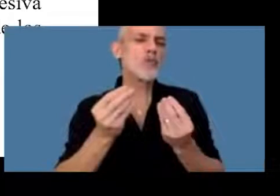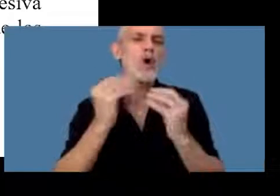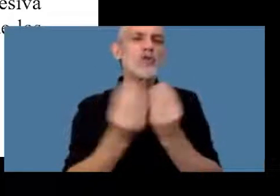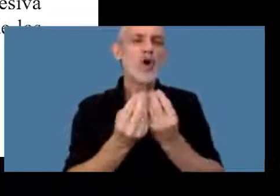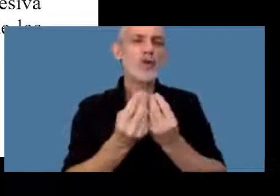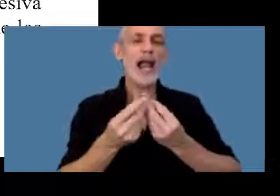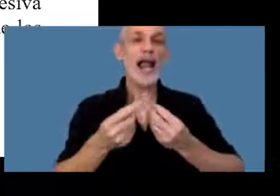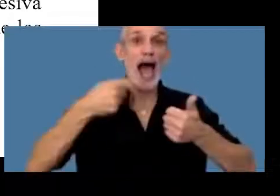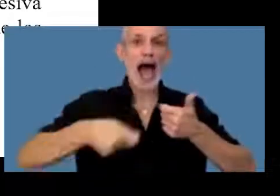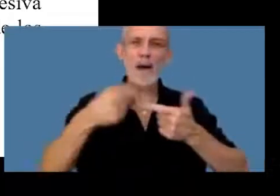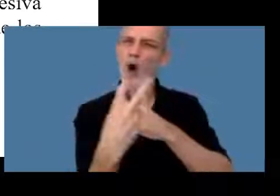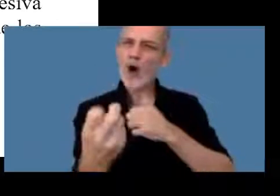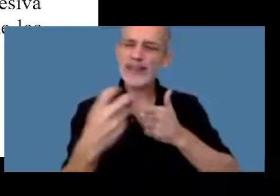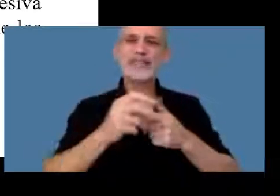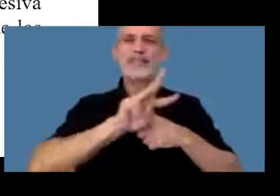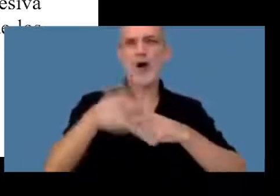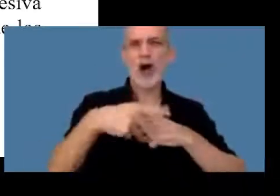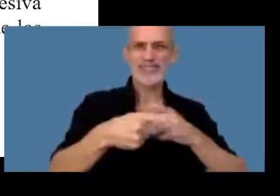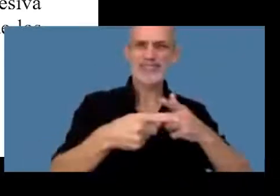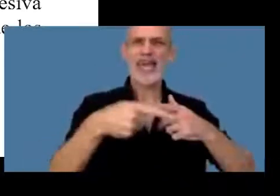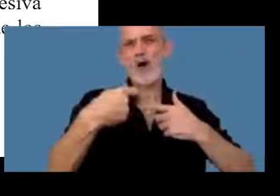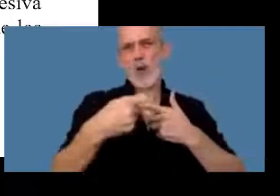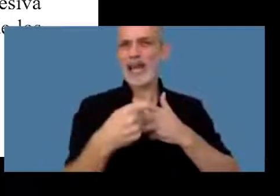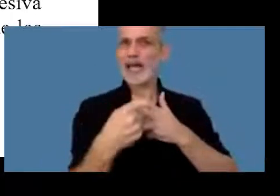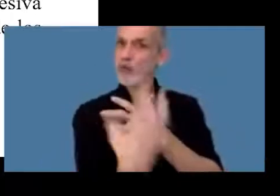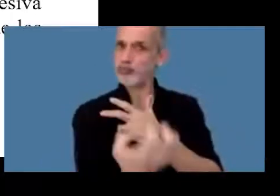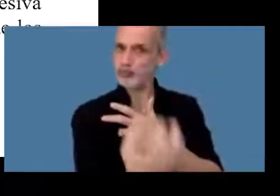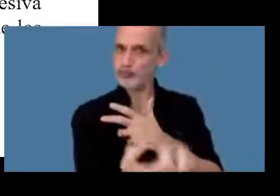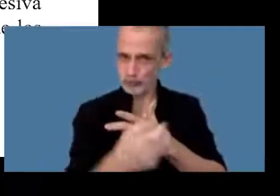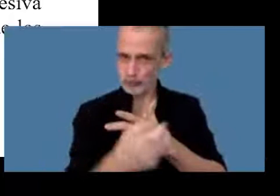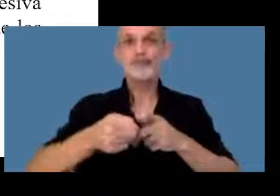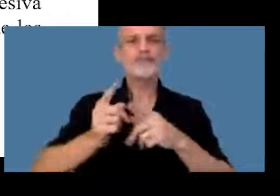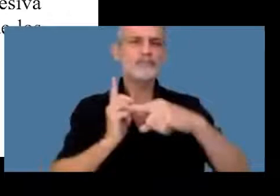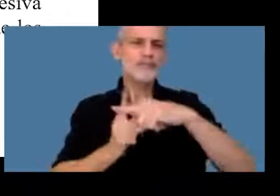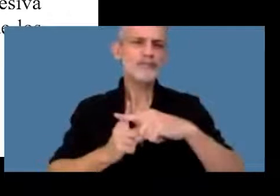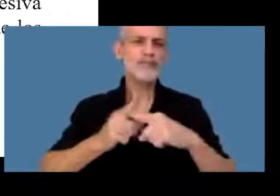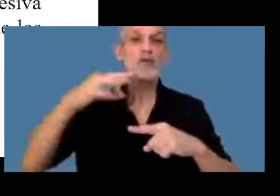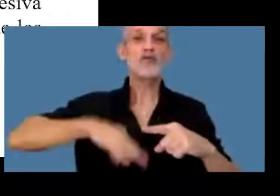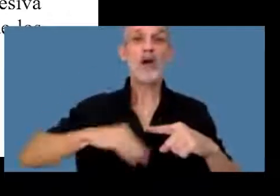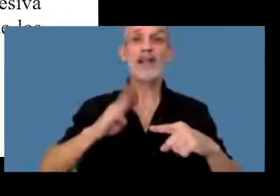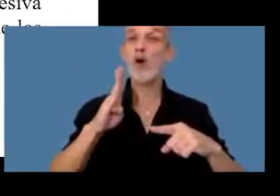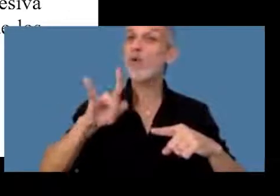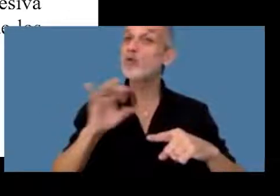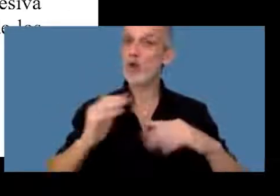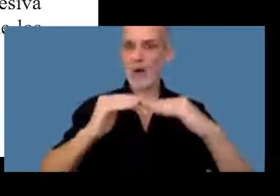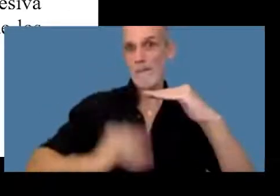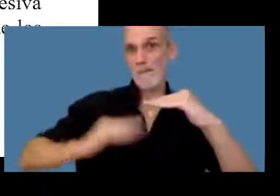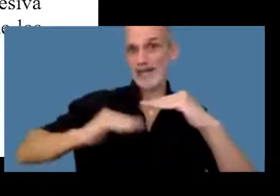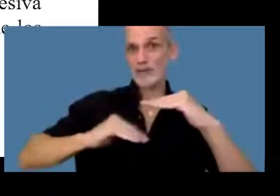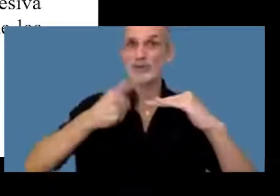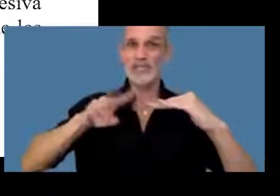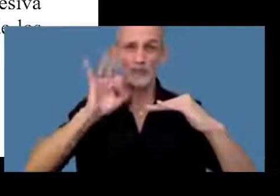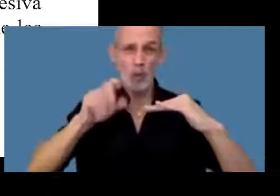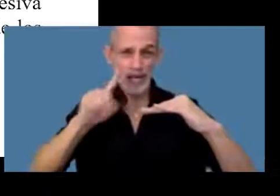aportes y contribuciones, pero si ese sueldo bruto está por debajo de 150.000 pesos,